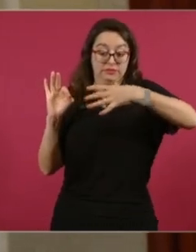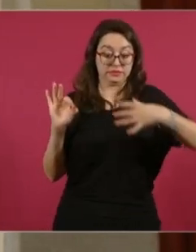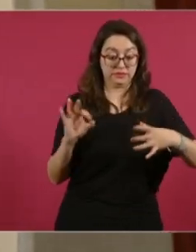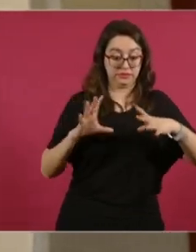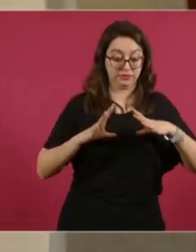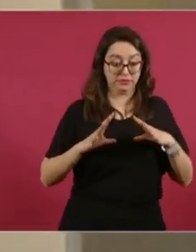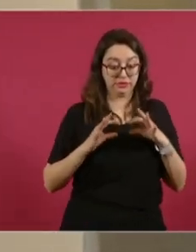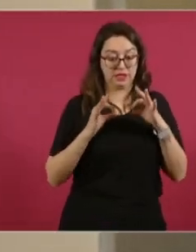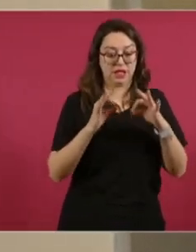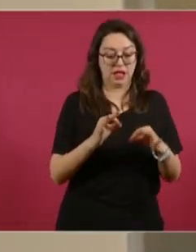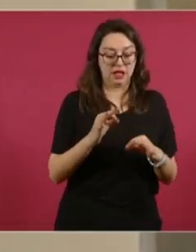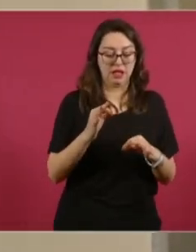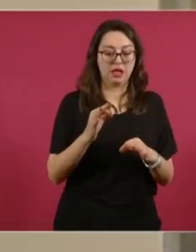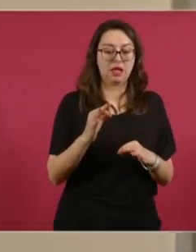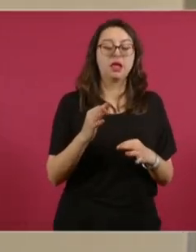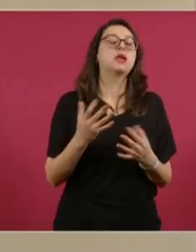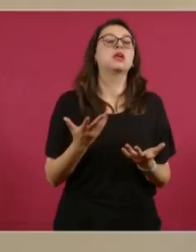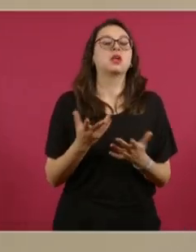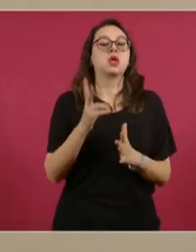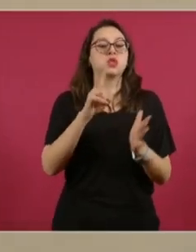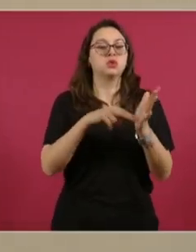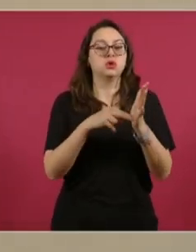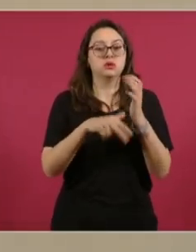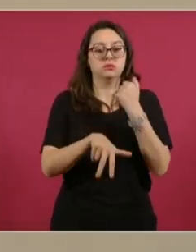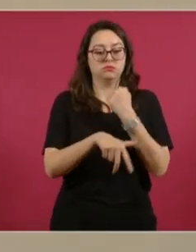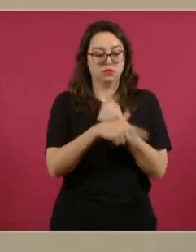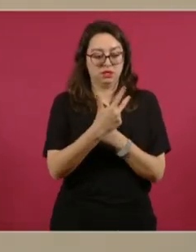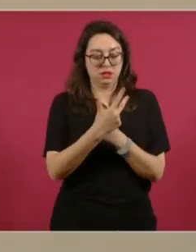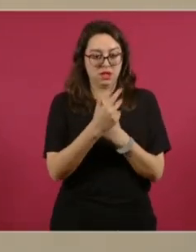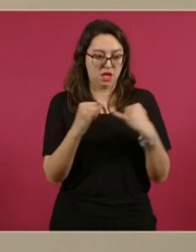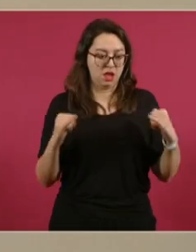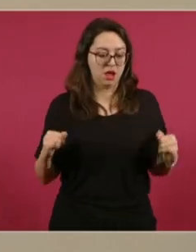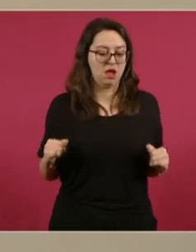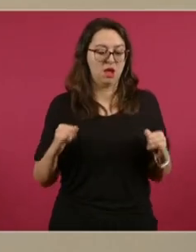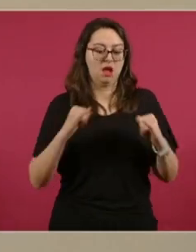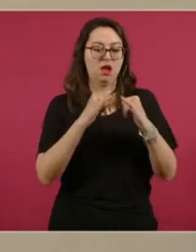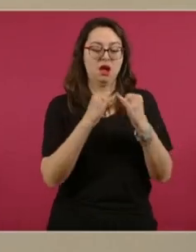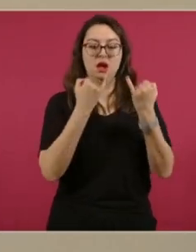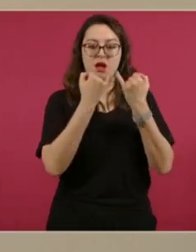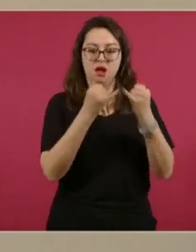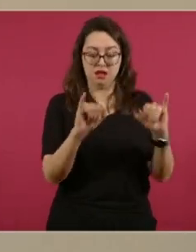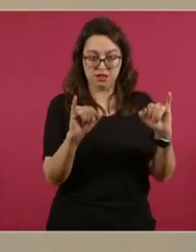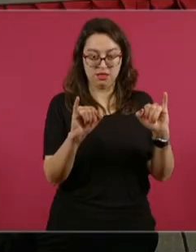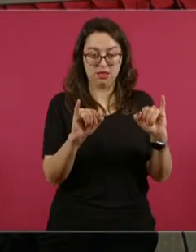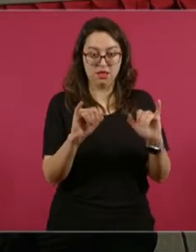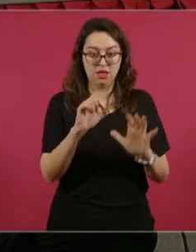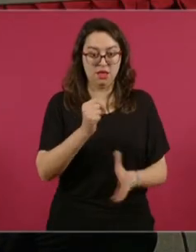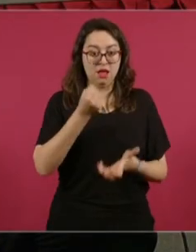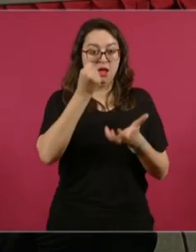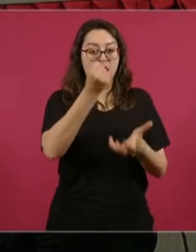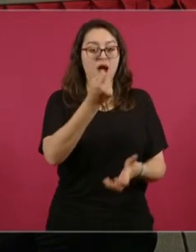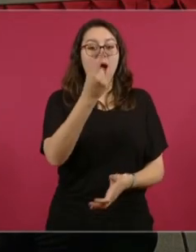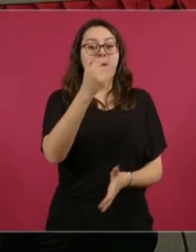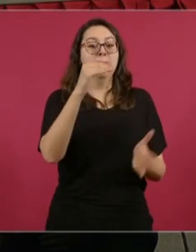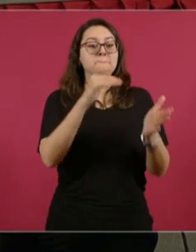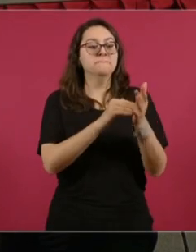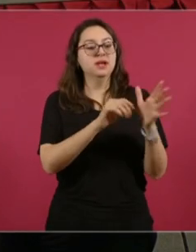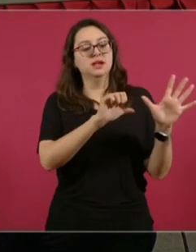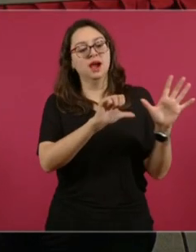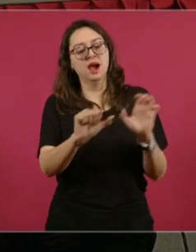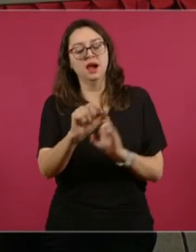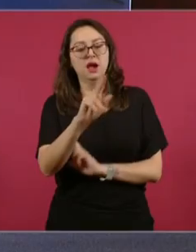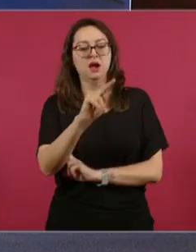igualmente en las reformas estructurales, en el 2013, se vuelve un organismo autónomo. Cuesta